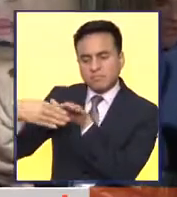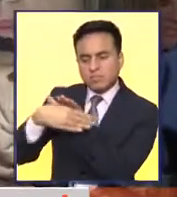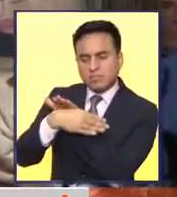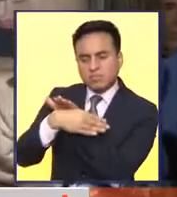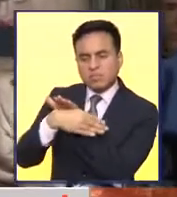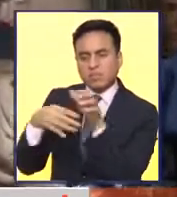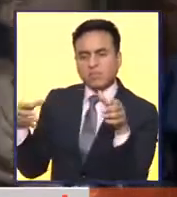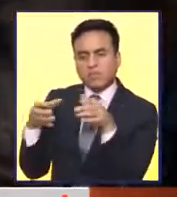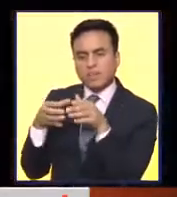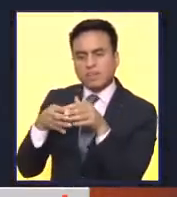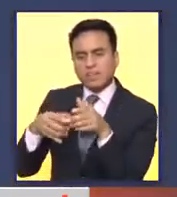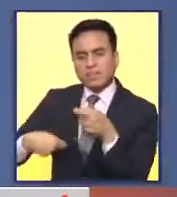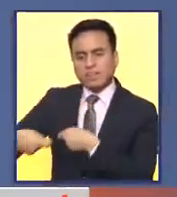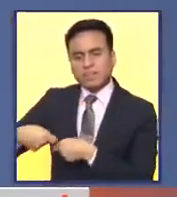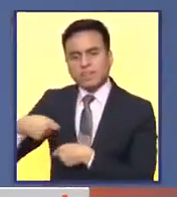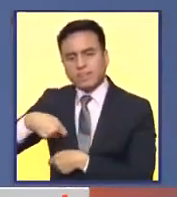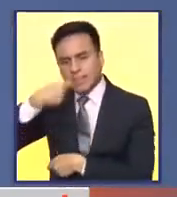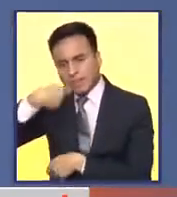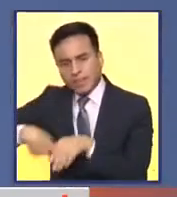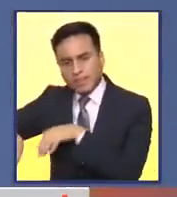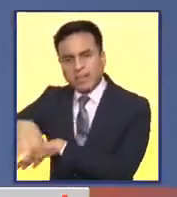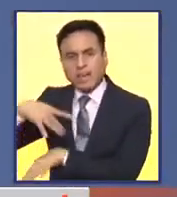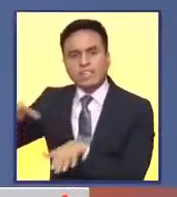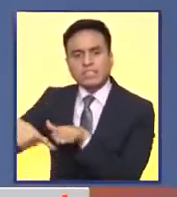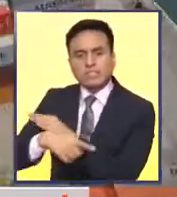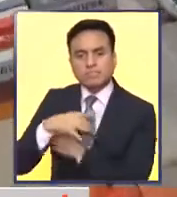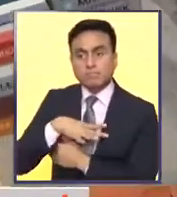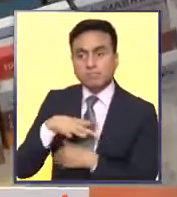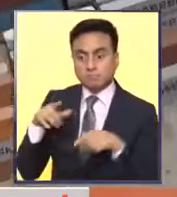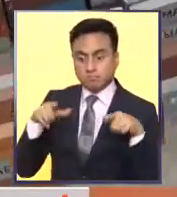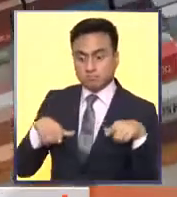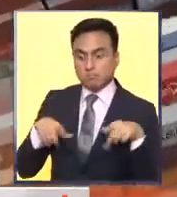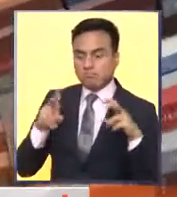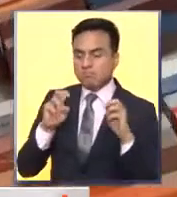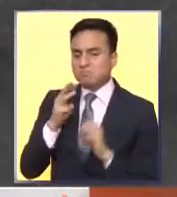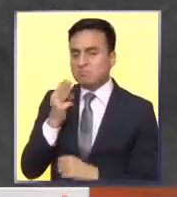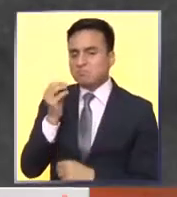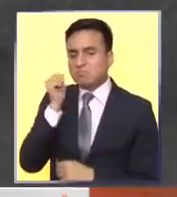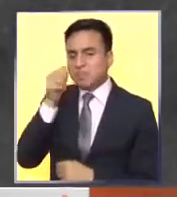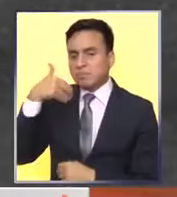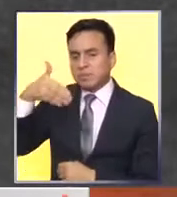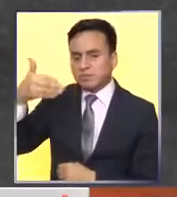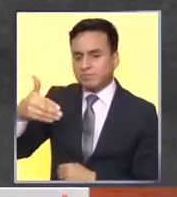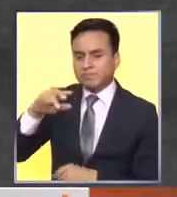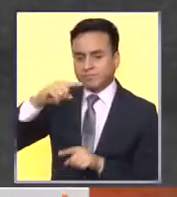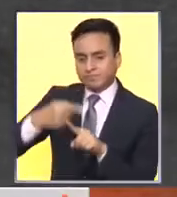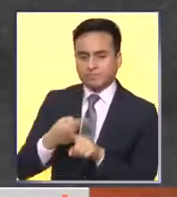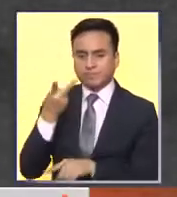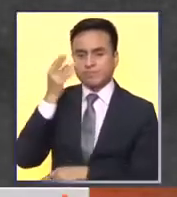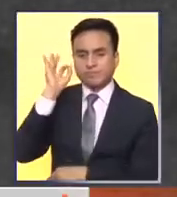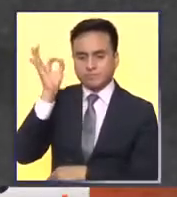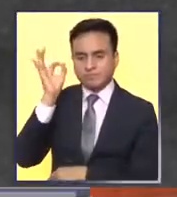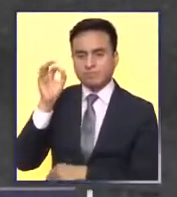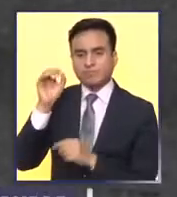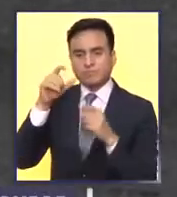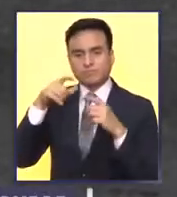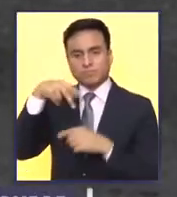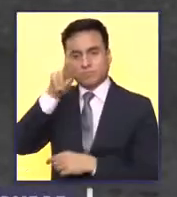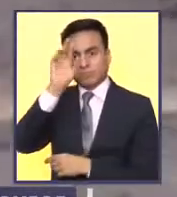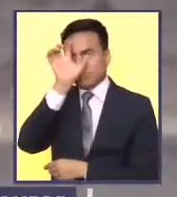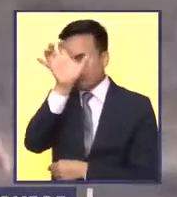de traficantes a Chile. Unidad con la que dicen en 30 días más se realizará una segunda reunión de la macrozona norte,